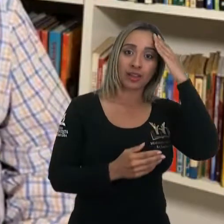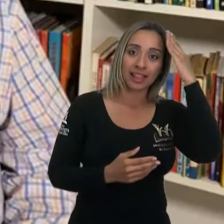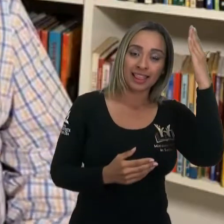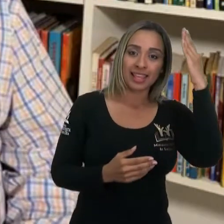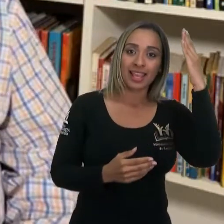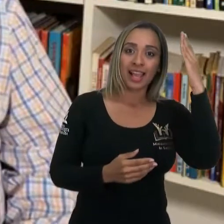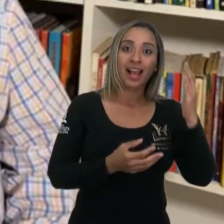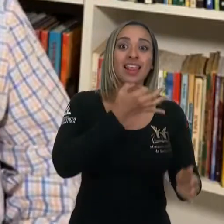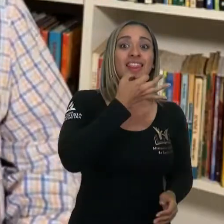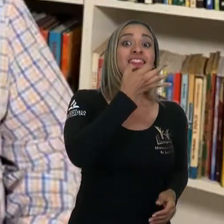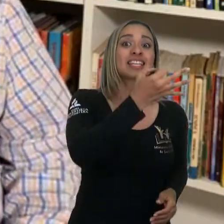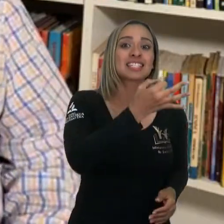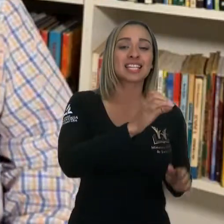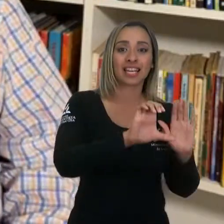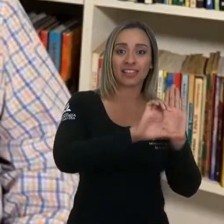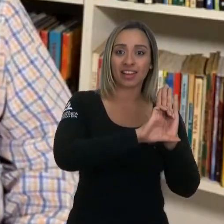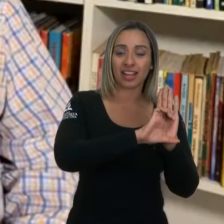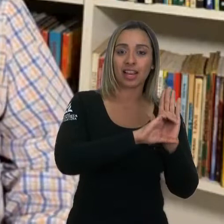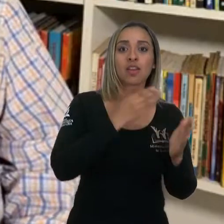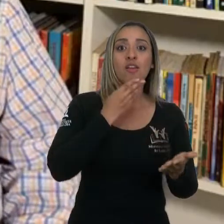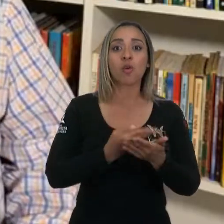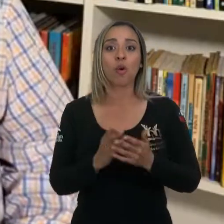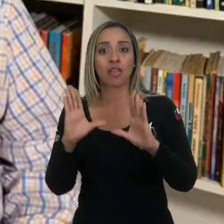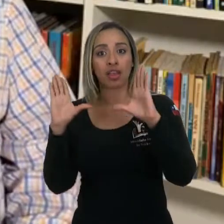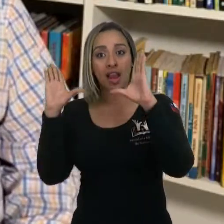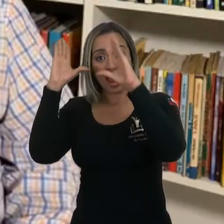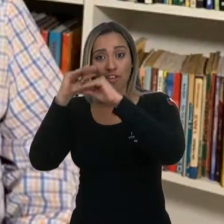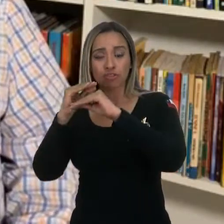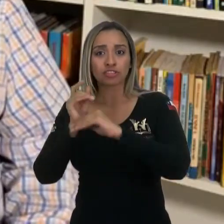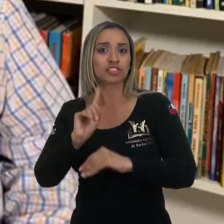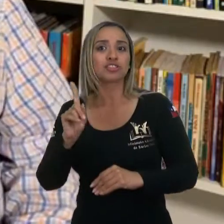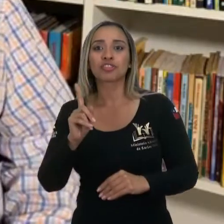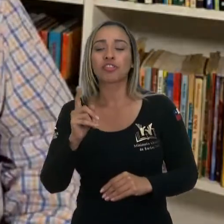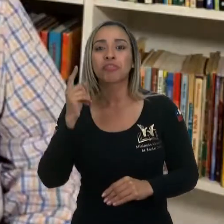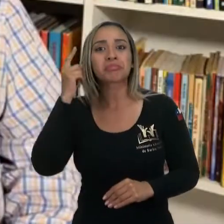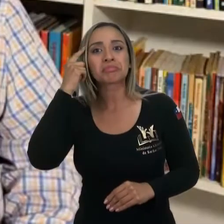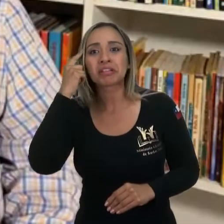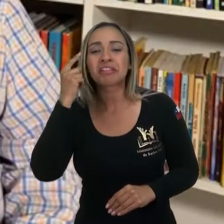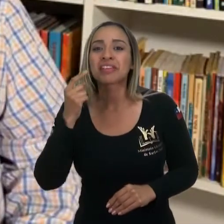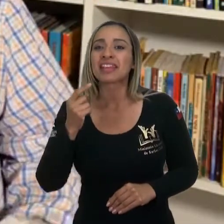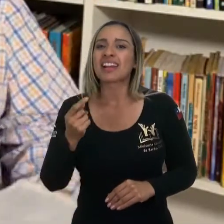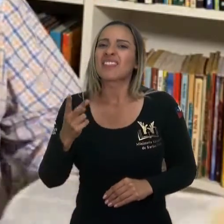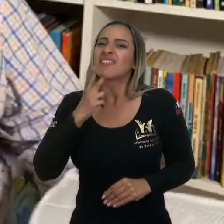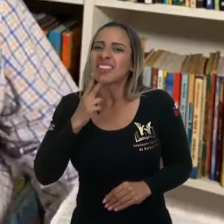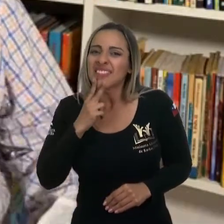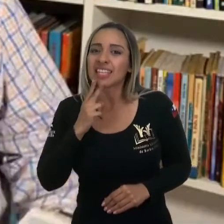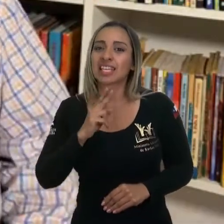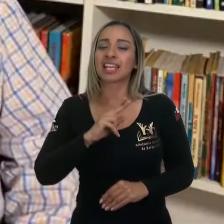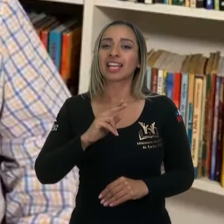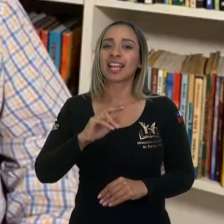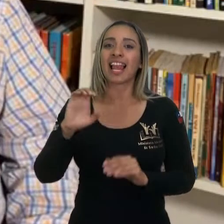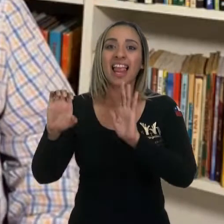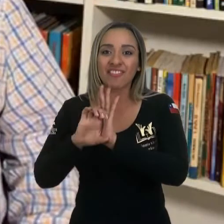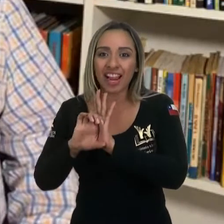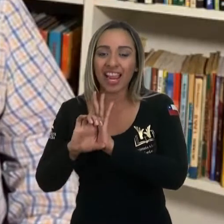teoría del Evangelio. Pero cuando llegó la noche no podían vivir la práctica del Evangelio. La teoría de la fe es una